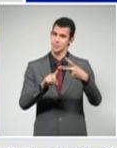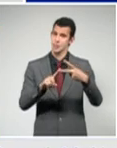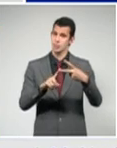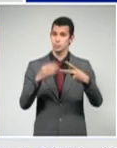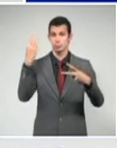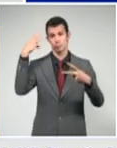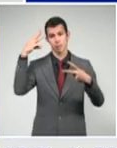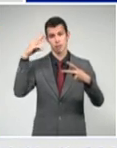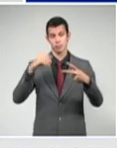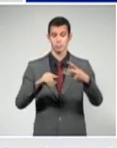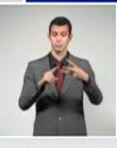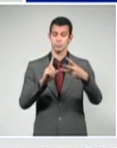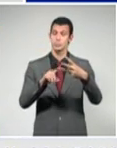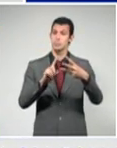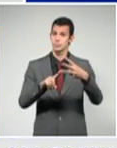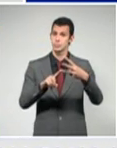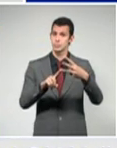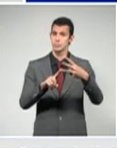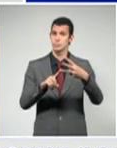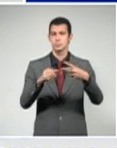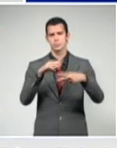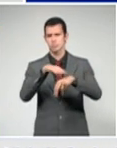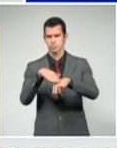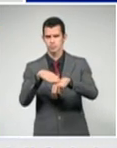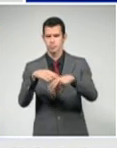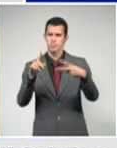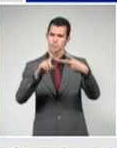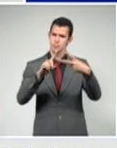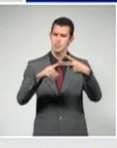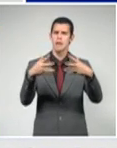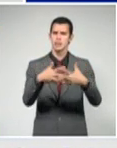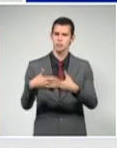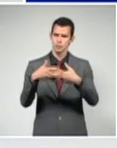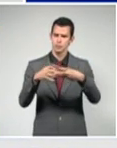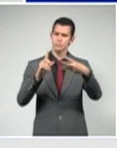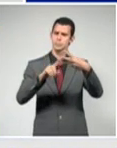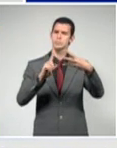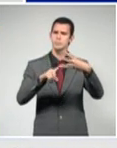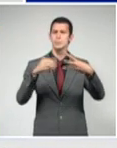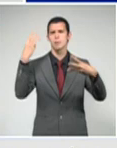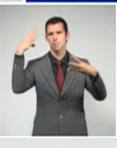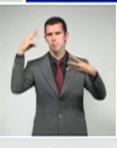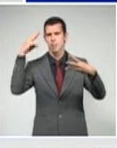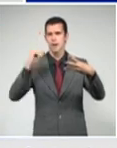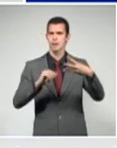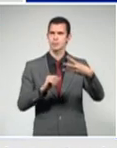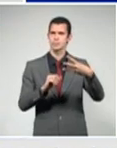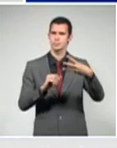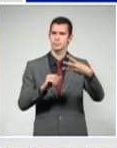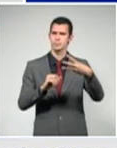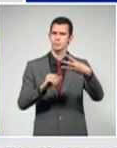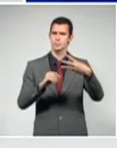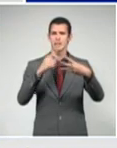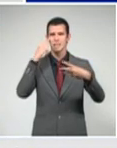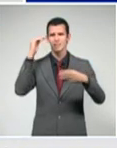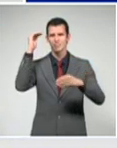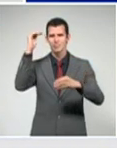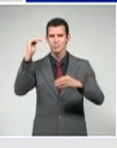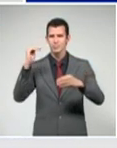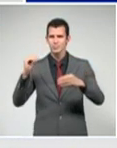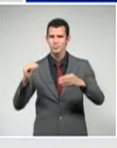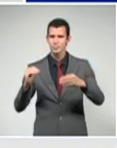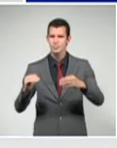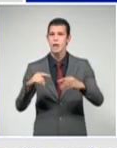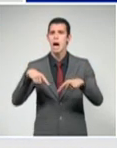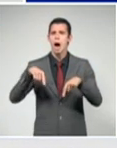letalidad, Italia, Rusia, Polonia, Sudáfrica, Ucrania, República Checa, Perú, cae en este